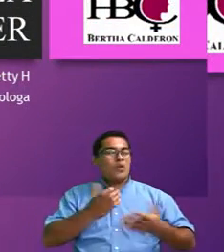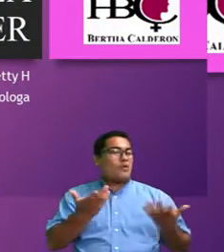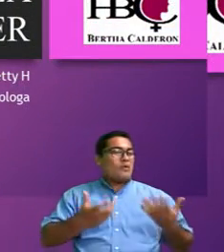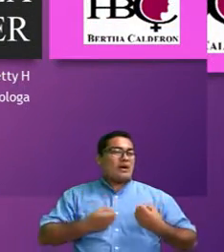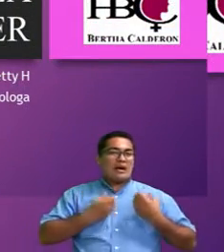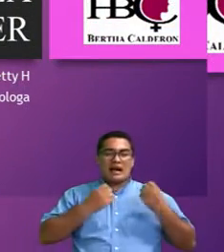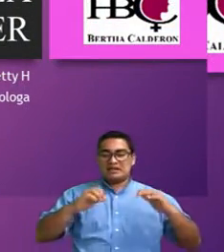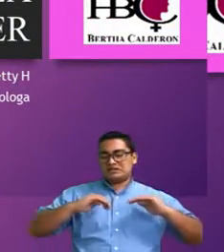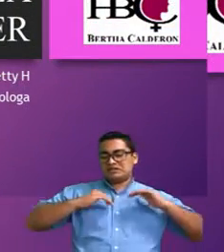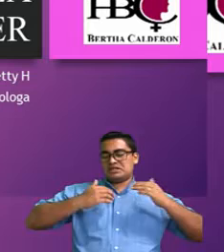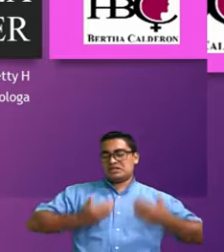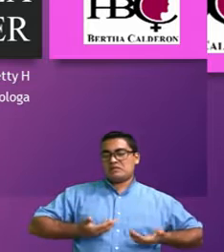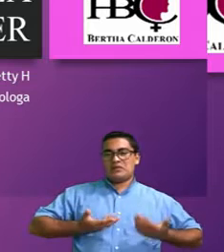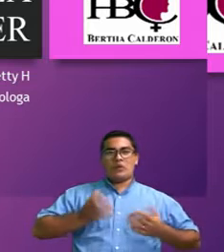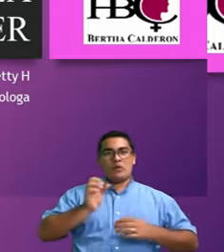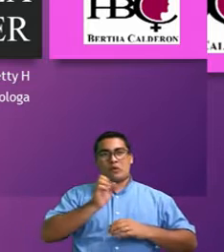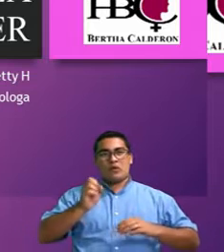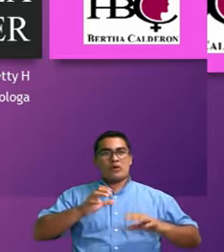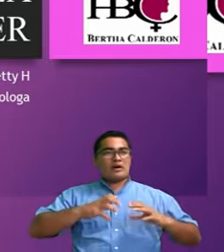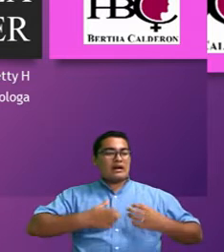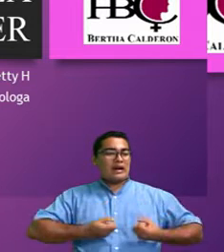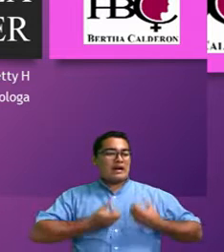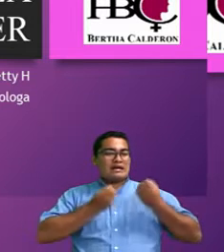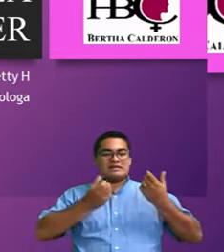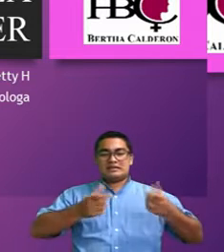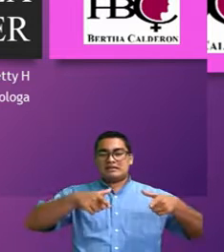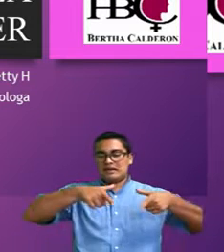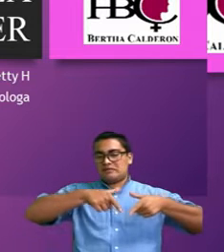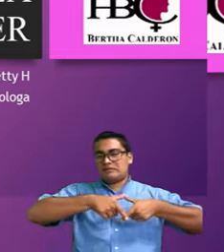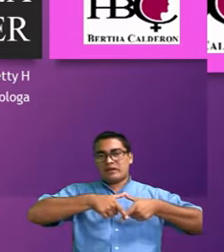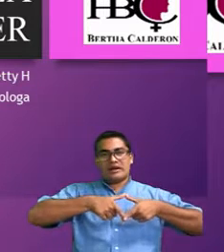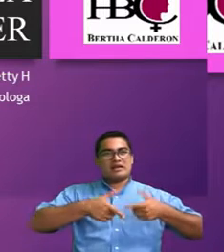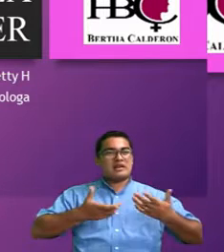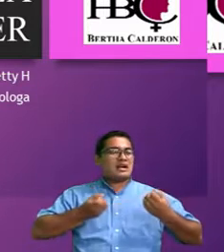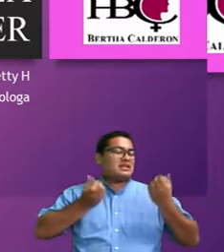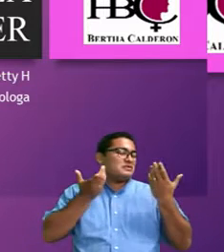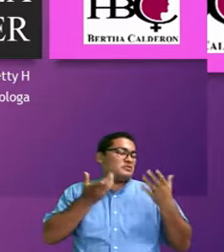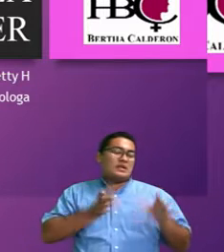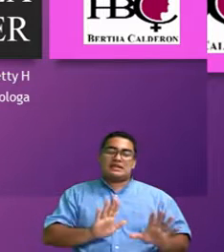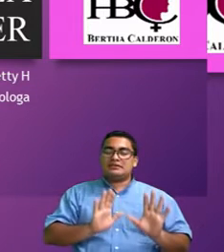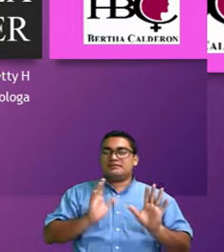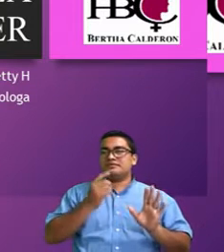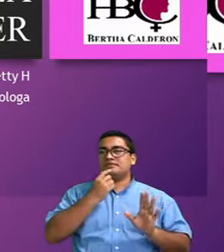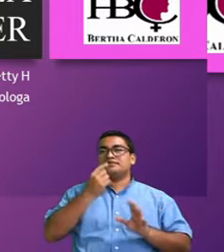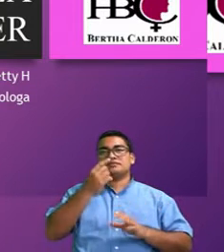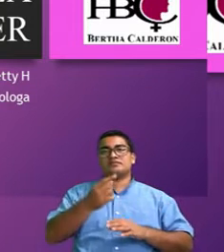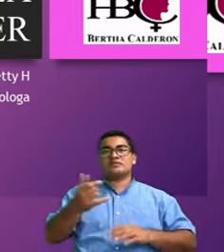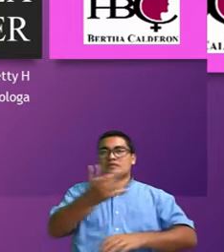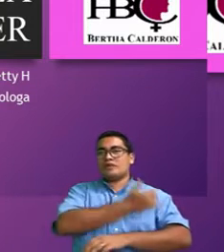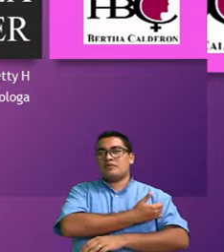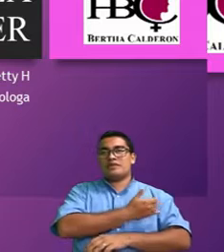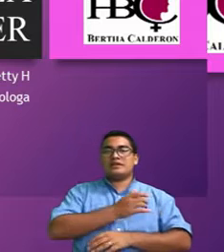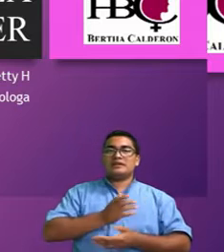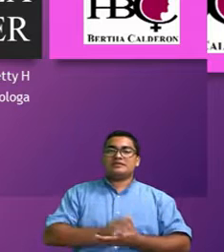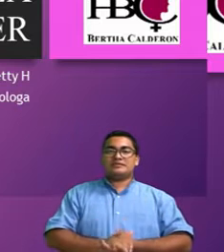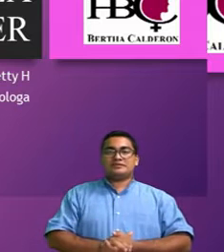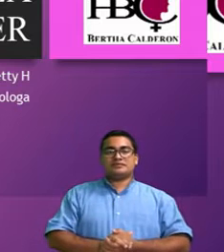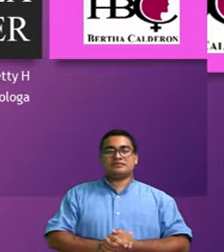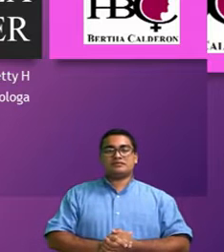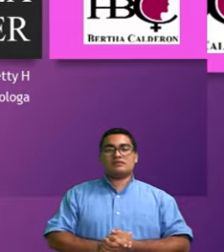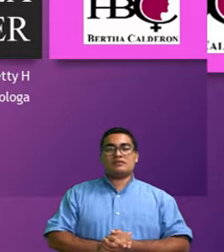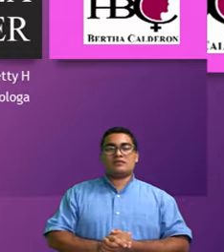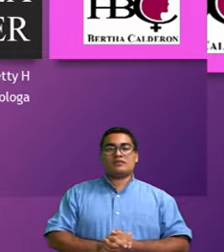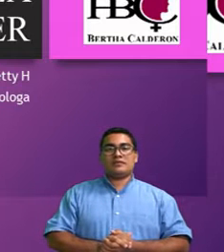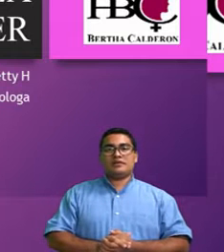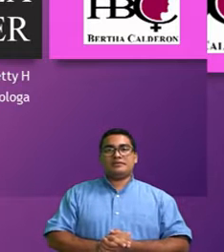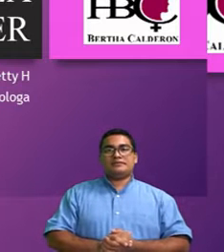cáncer de mama, cáncer de vagina, cáncer de lo que ustedes diagnostican ya en el Berta Calderón? Bueno, la